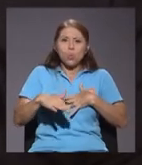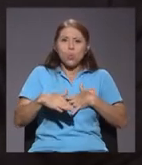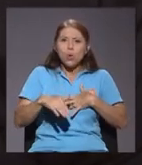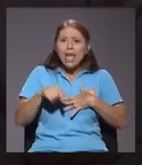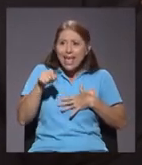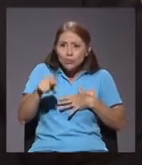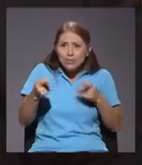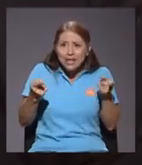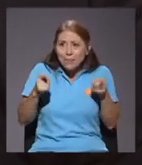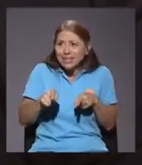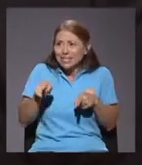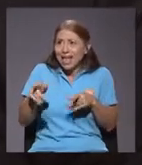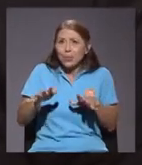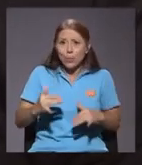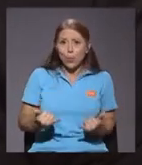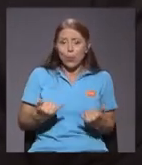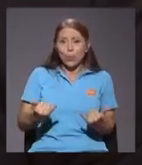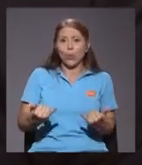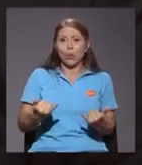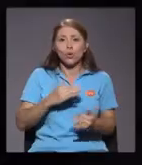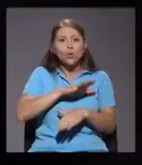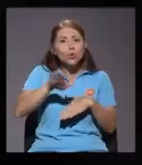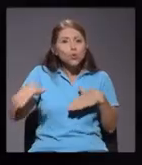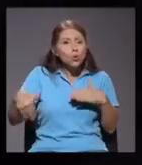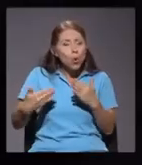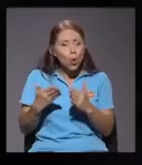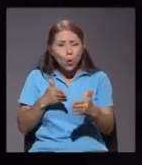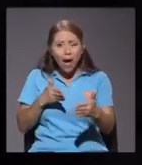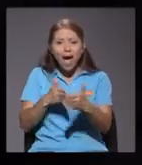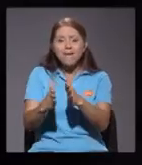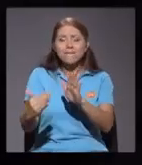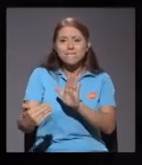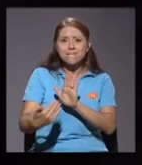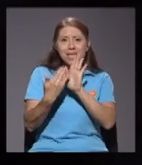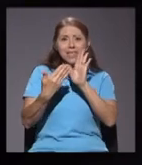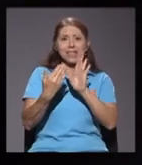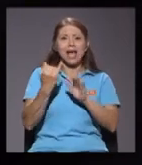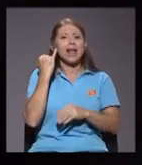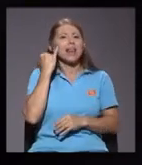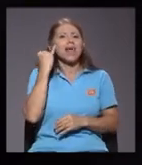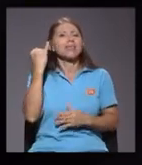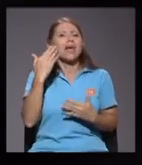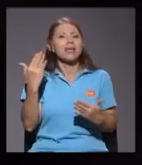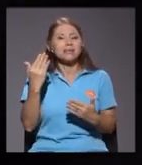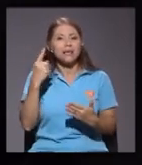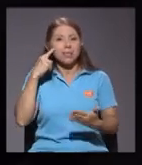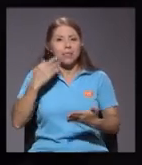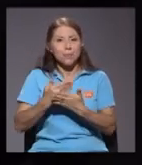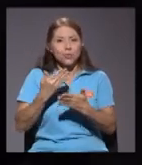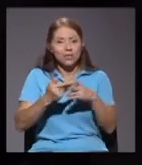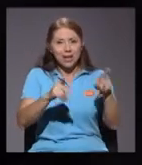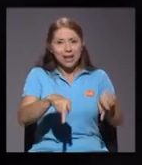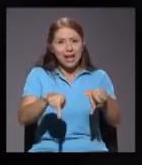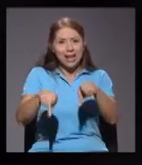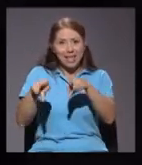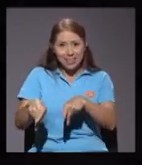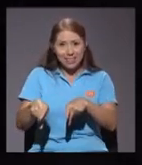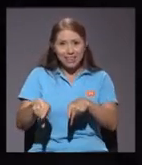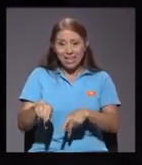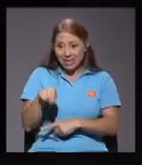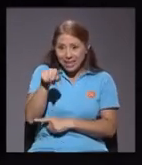está pasando aquí nomás todo afecta la idea y el gancho es demostrar a la gente que eso que él estoy contando